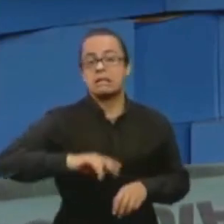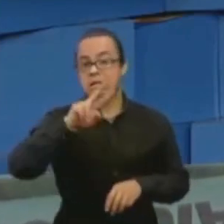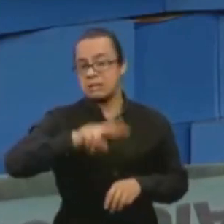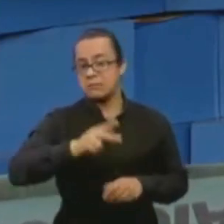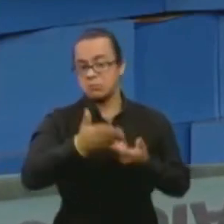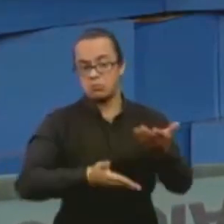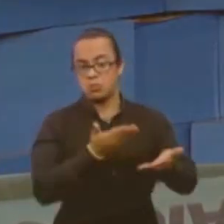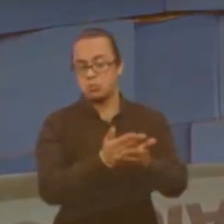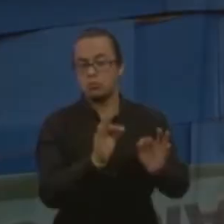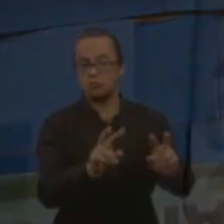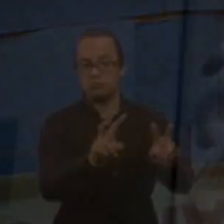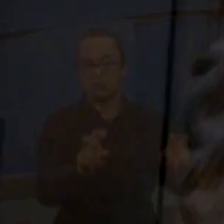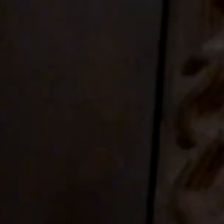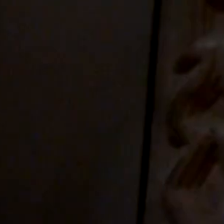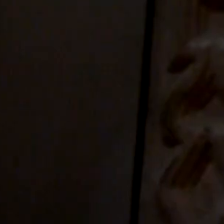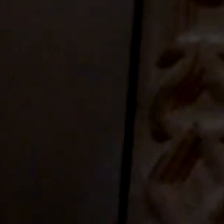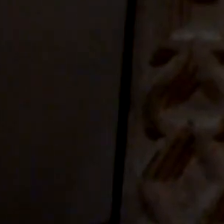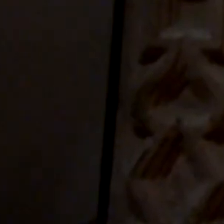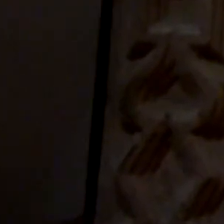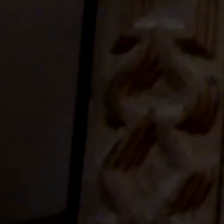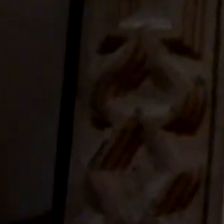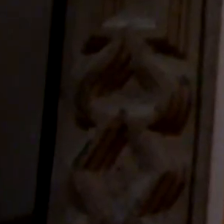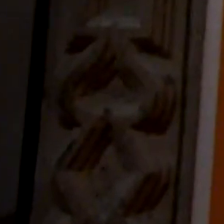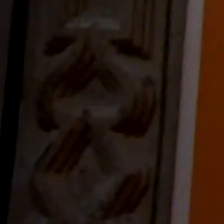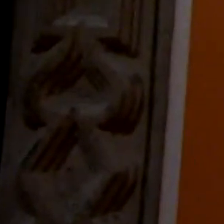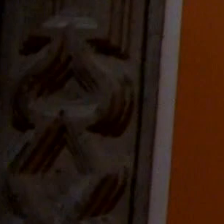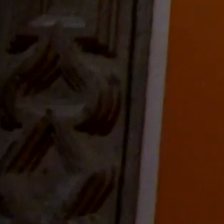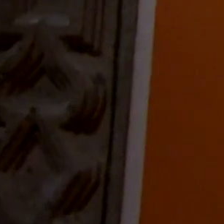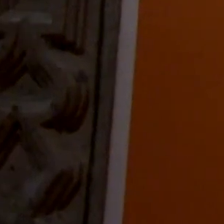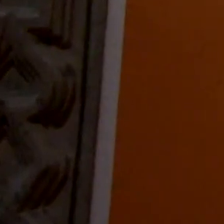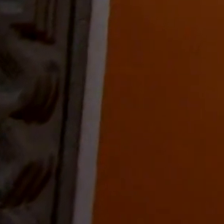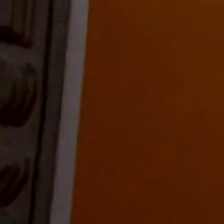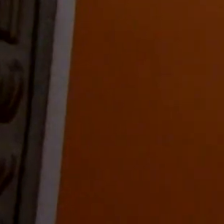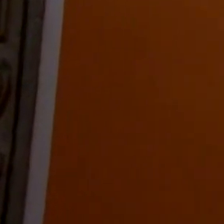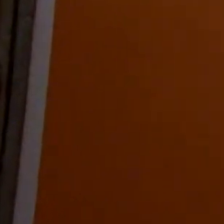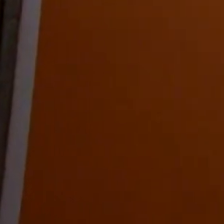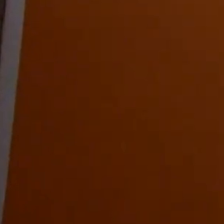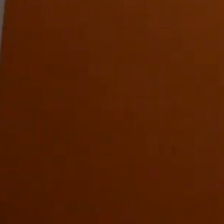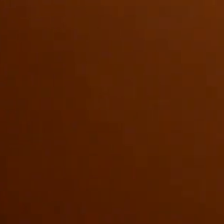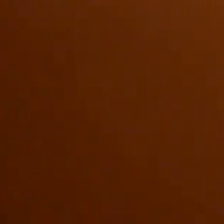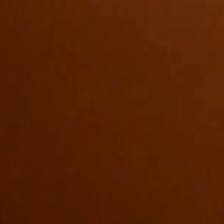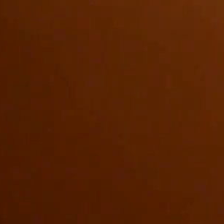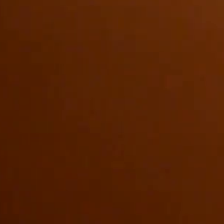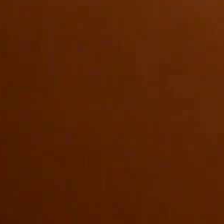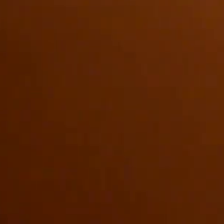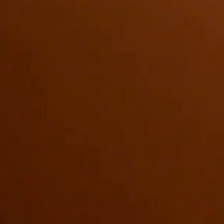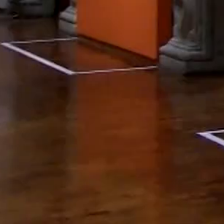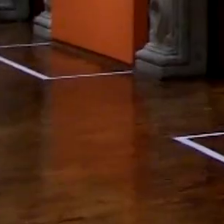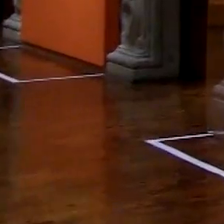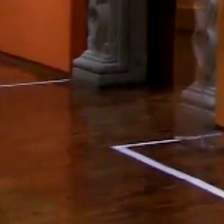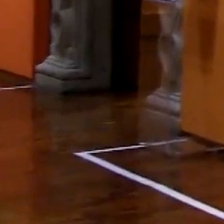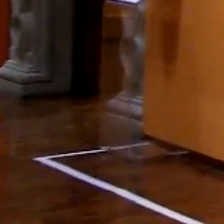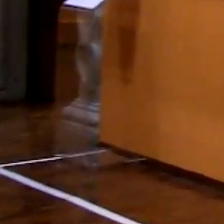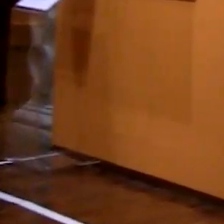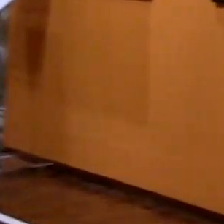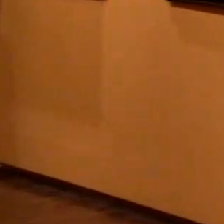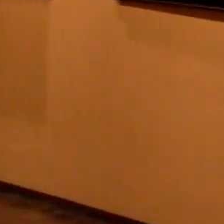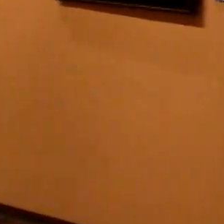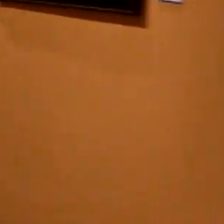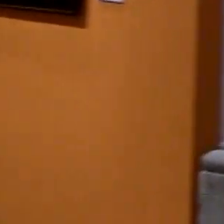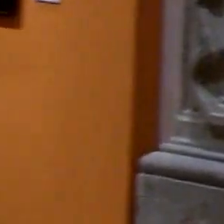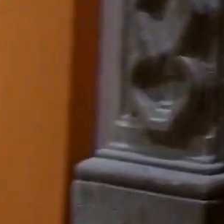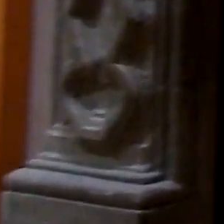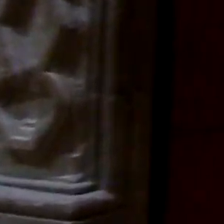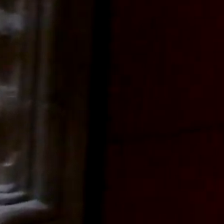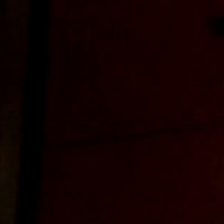esta invitación. Ahora va. Esta exposición es un discurso que podría contraponer la creación artística intelectualizada desde la Academia Mexicana de